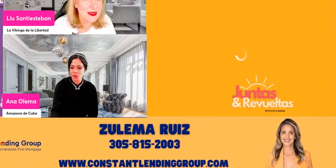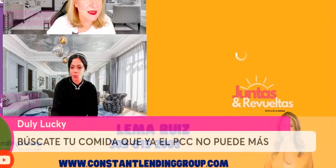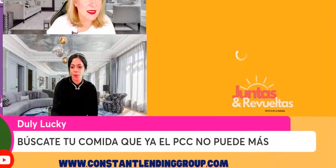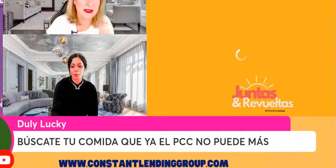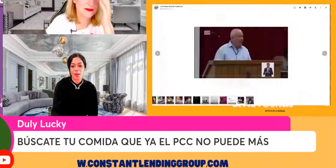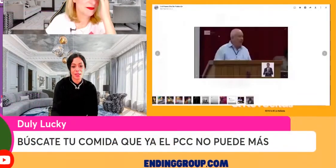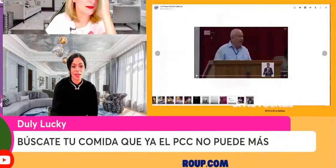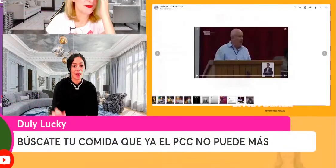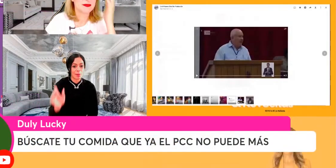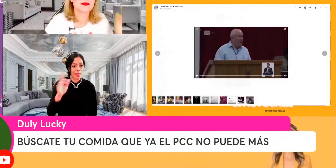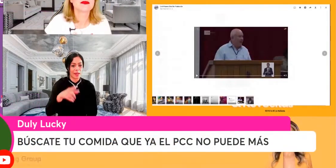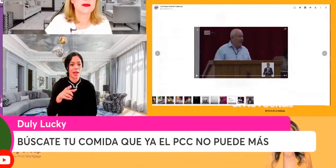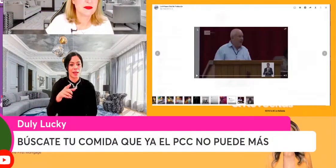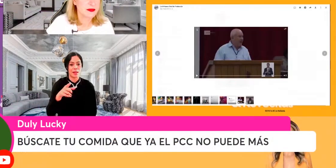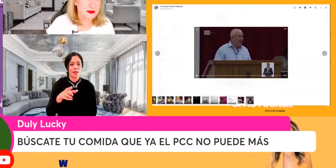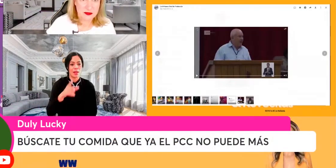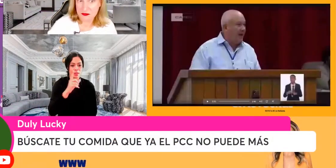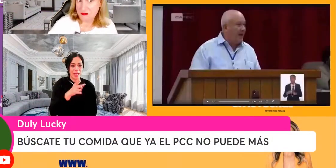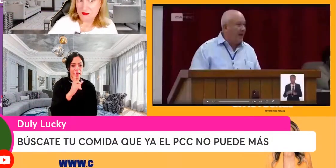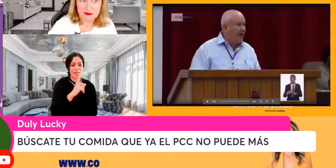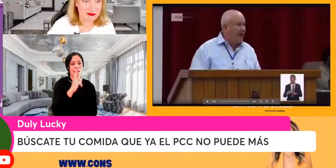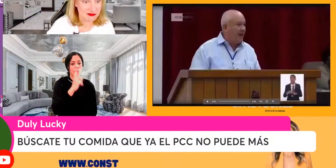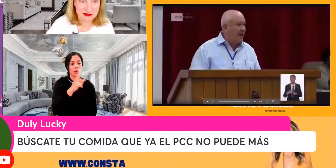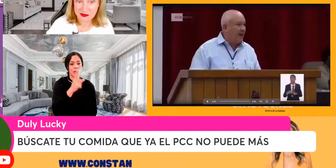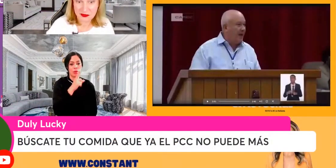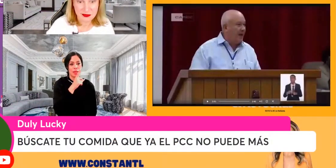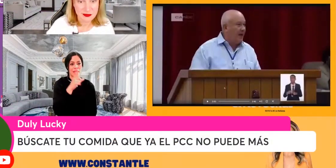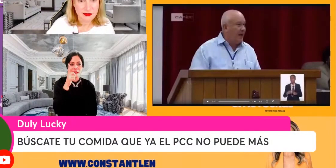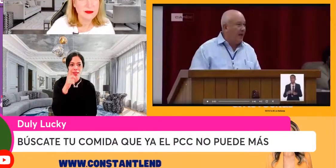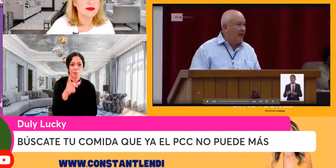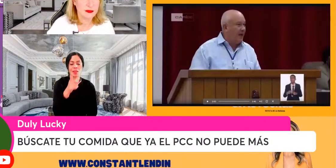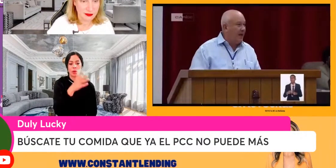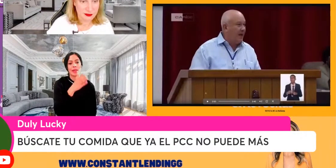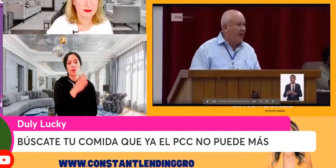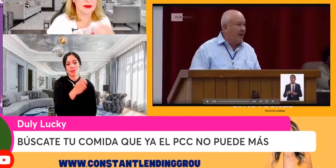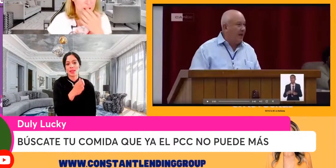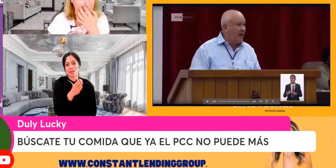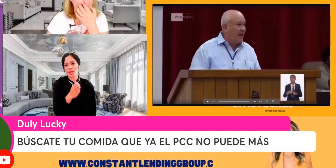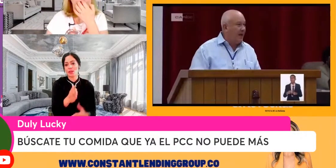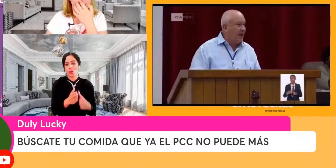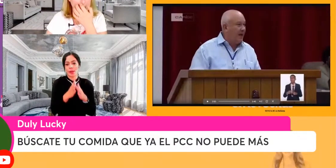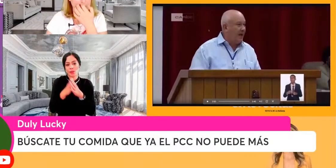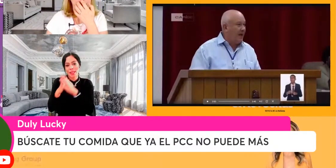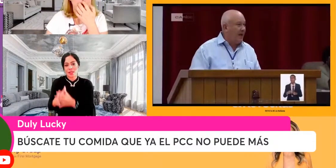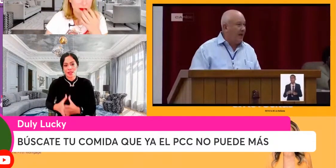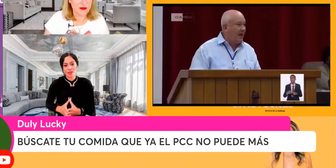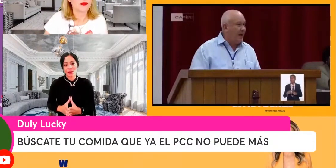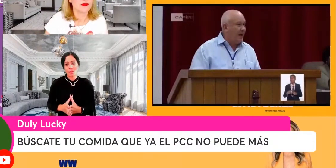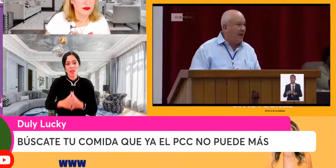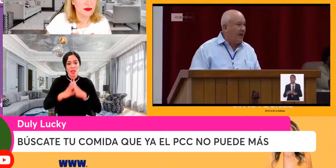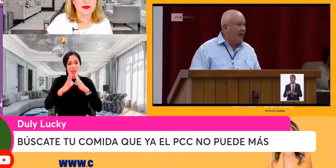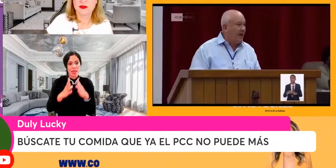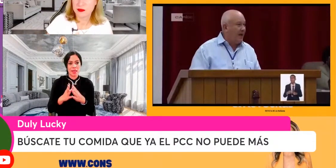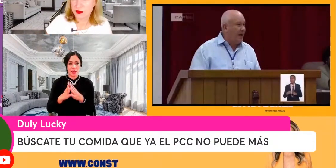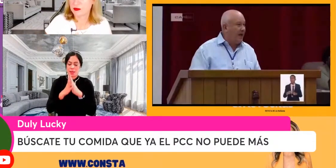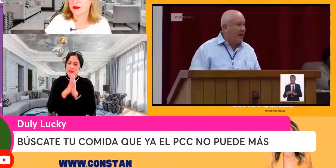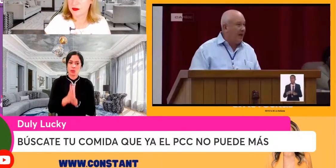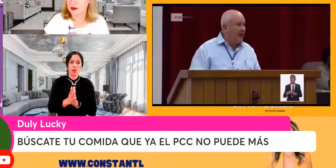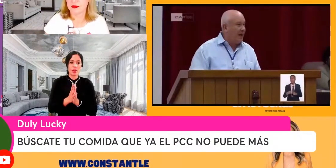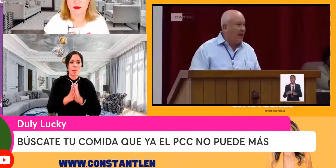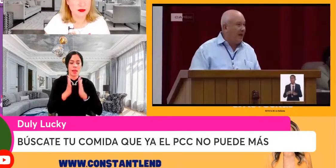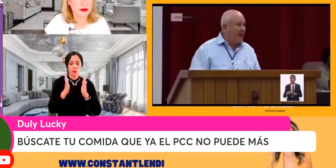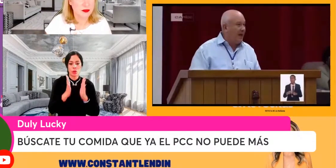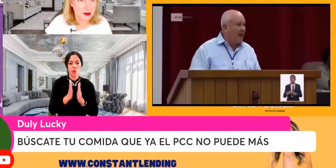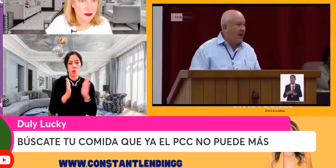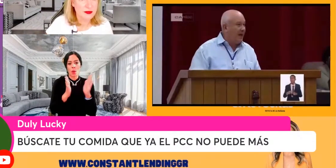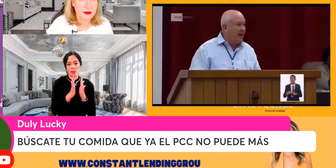PCC no puede más en la vida real. Ya, gracias a Duli, Luki. Exactamente lo que Lío está diciendo. Lo que Lío está diciendo es que, y esto